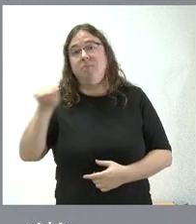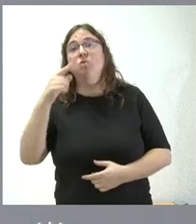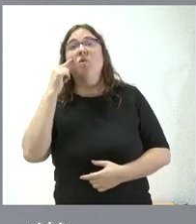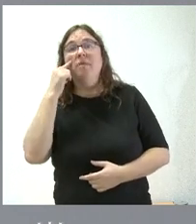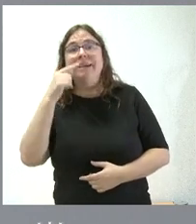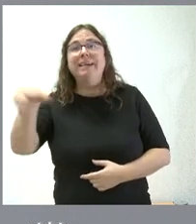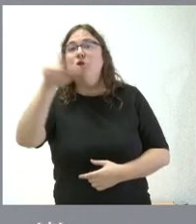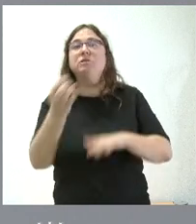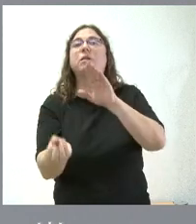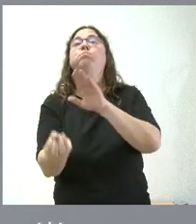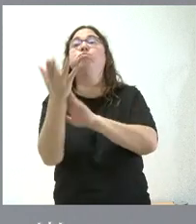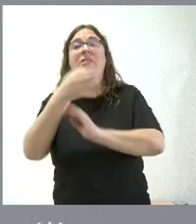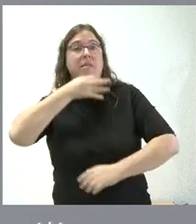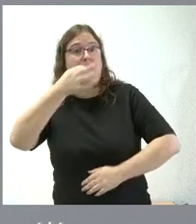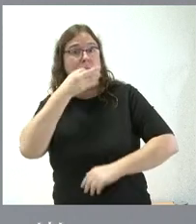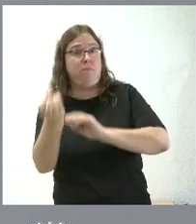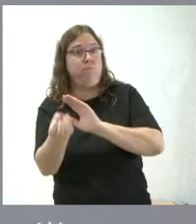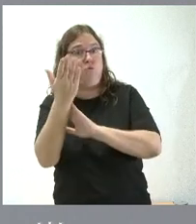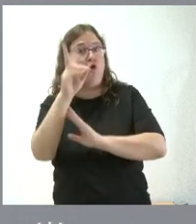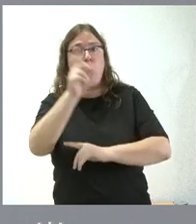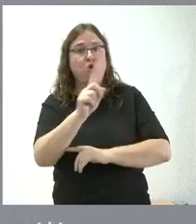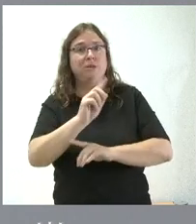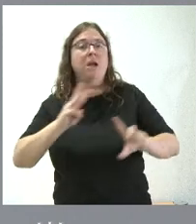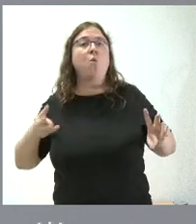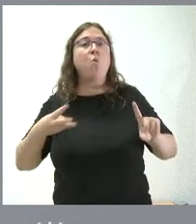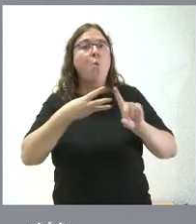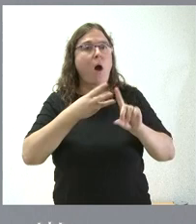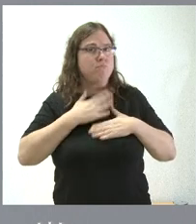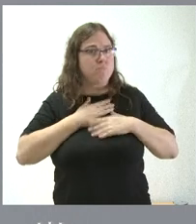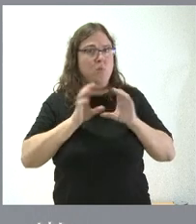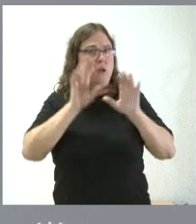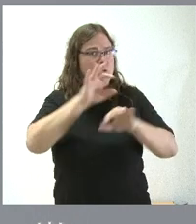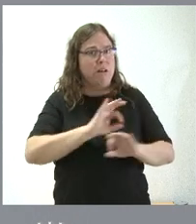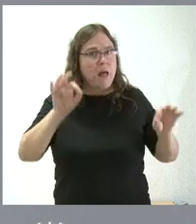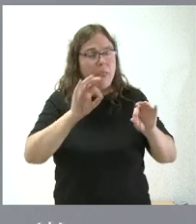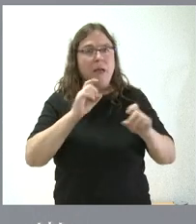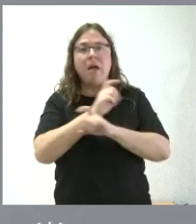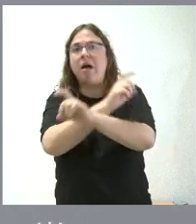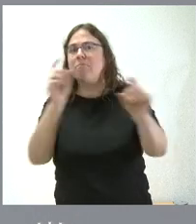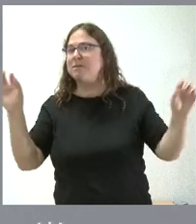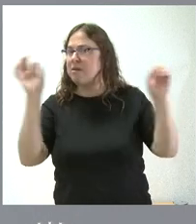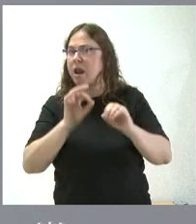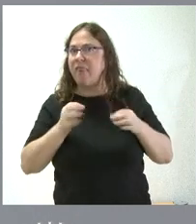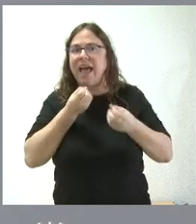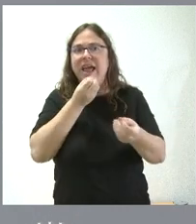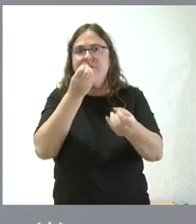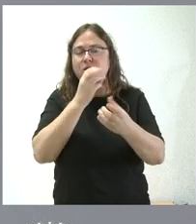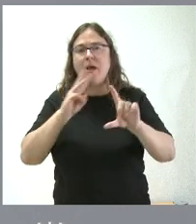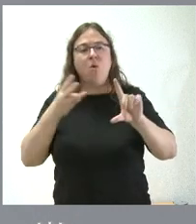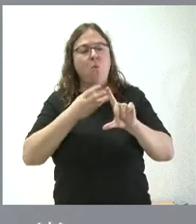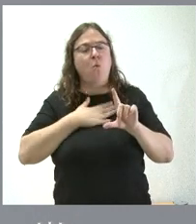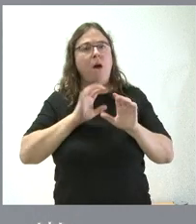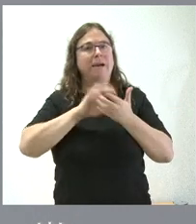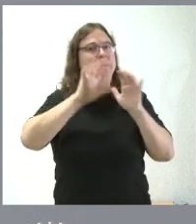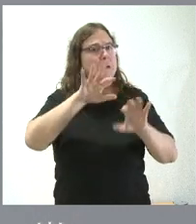que no está colgado esa información en la página web ni se ha remitido como tal a través de los cauces de información oficial que